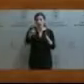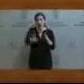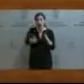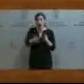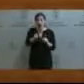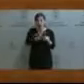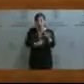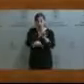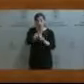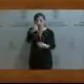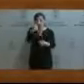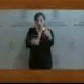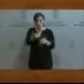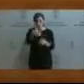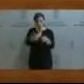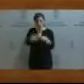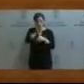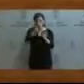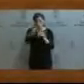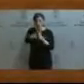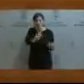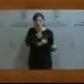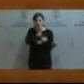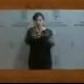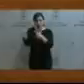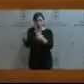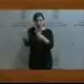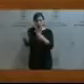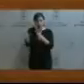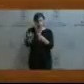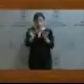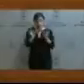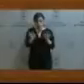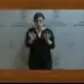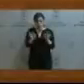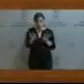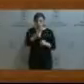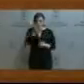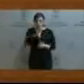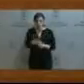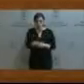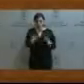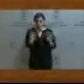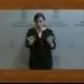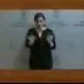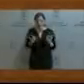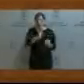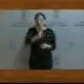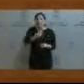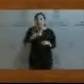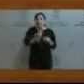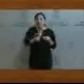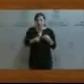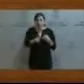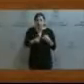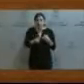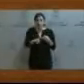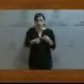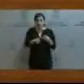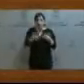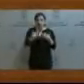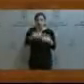convocar OPE y traslado, que deben ir juntos por ley, bianualmente. Segundo, establecer de una vez por todas